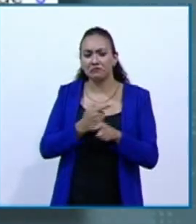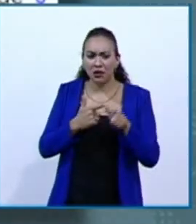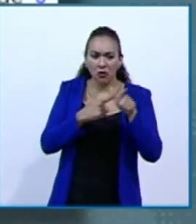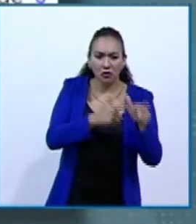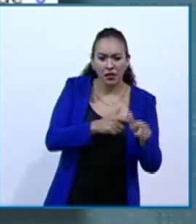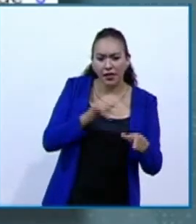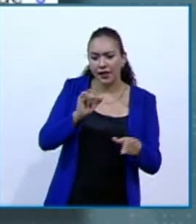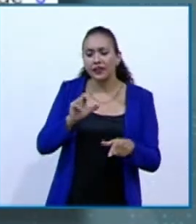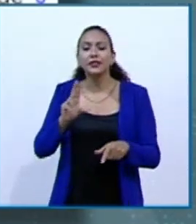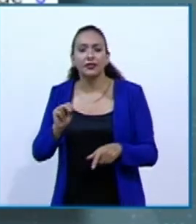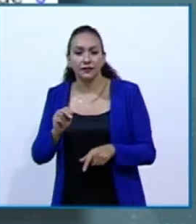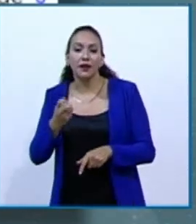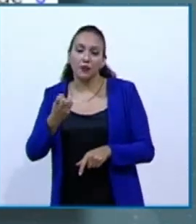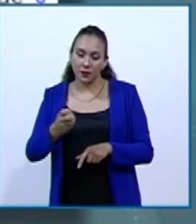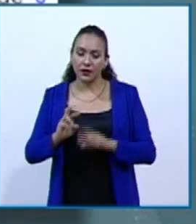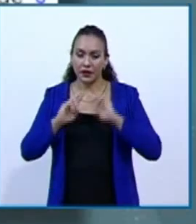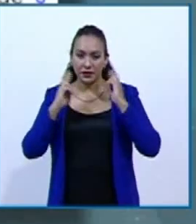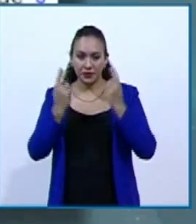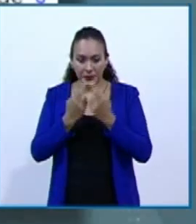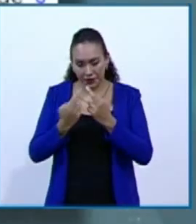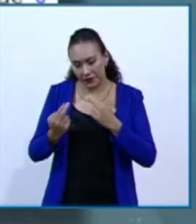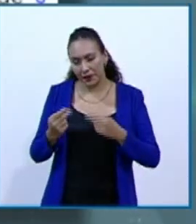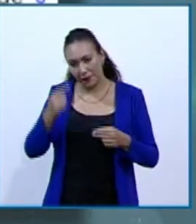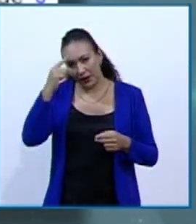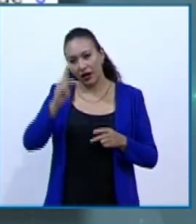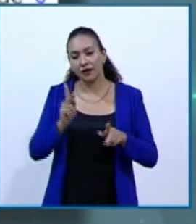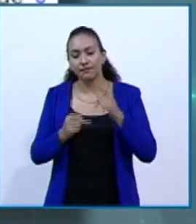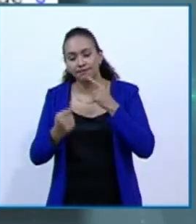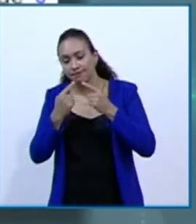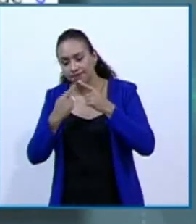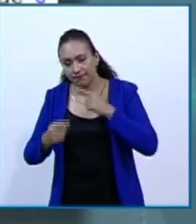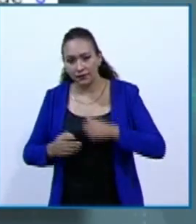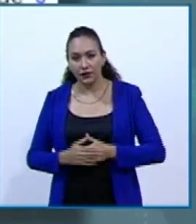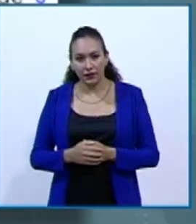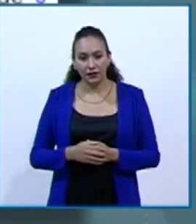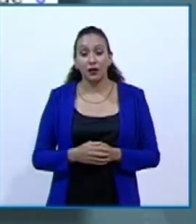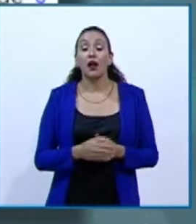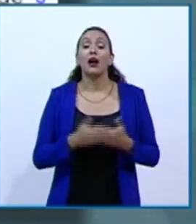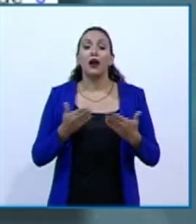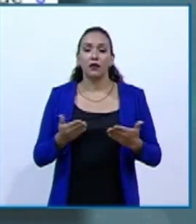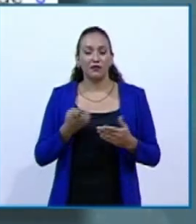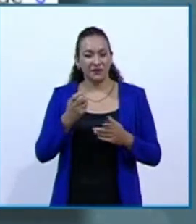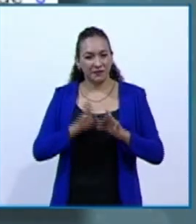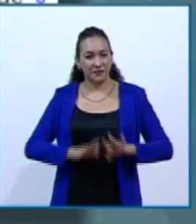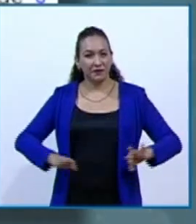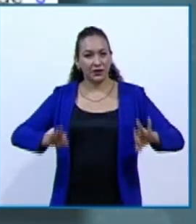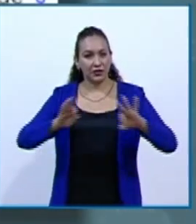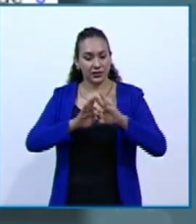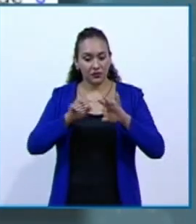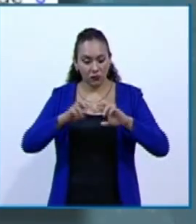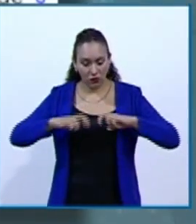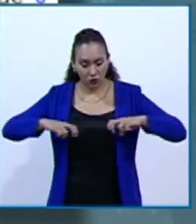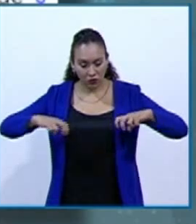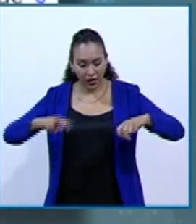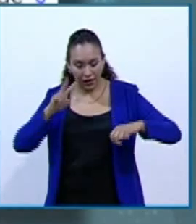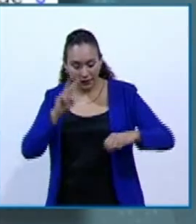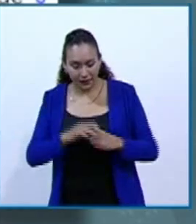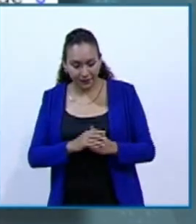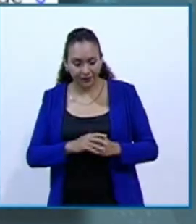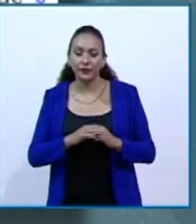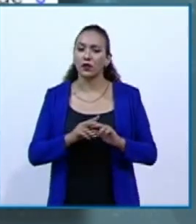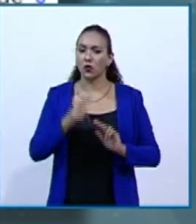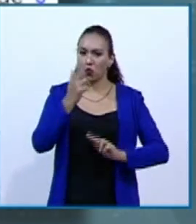Recordó que es su misión la protección de los derechos del gremio, por lo que del resultado de dicho encuentro dependerá si aceptan levantar